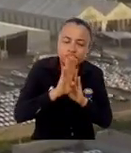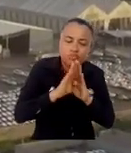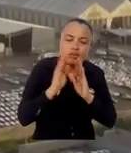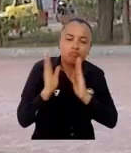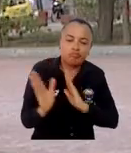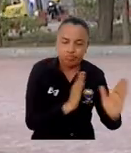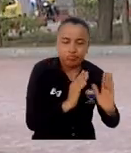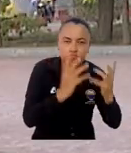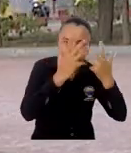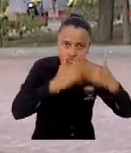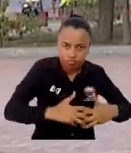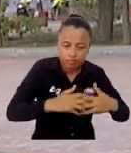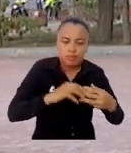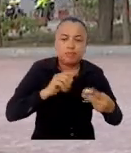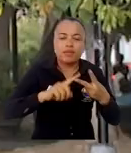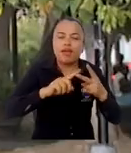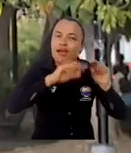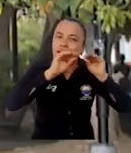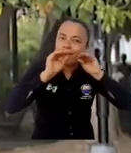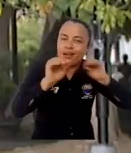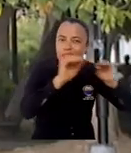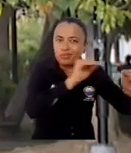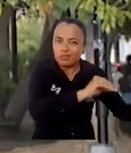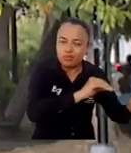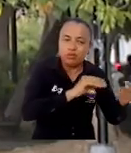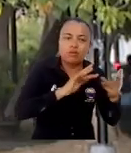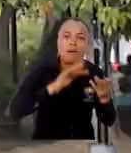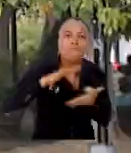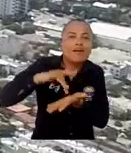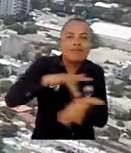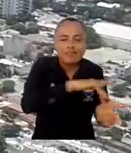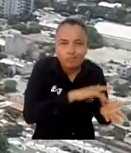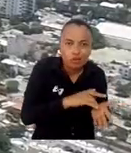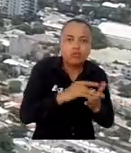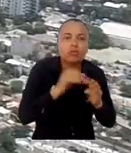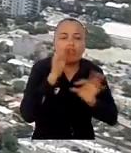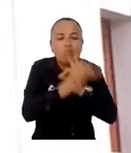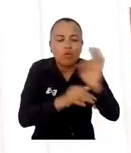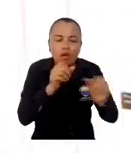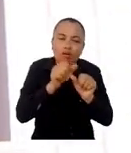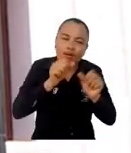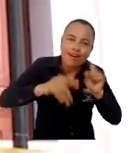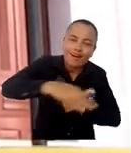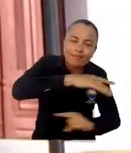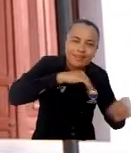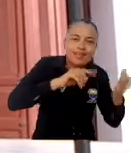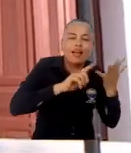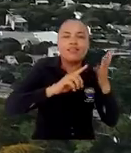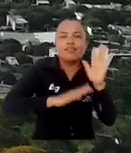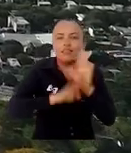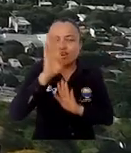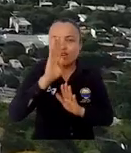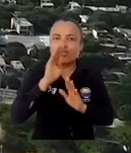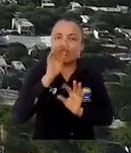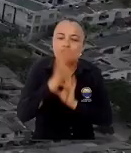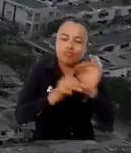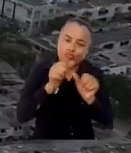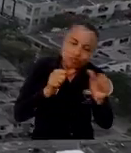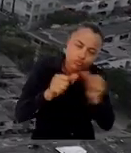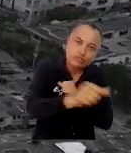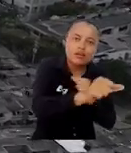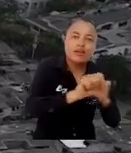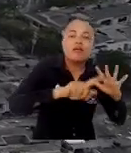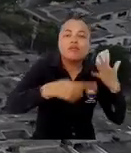de planificación, ordenamiento y operatividad, brindar capacitaciones y participación conjunta en protección ambiental,